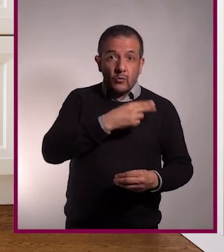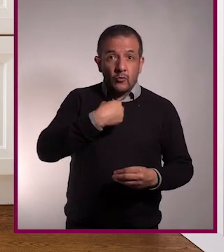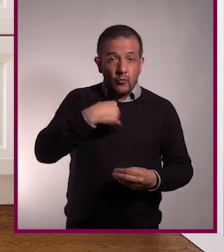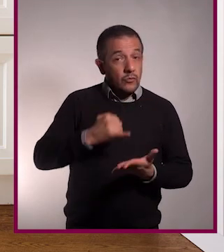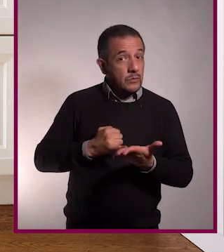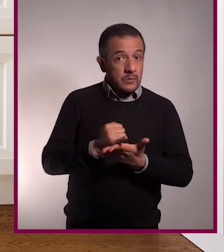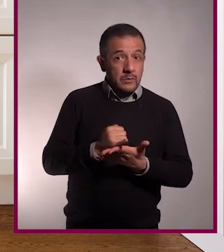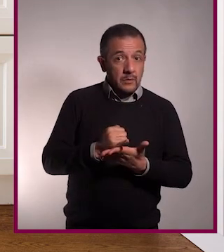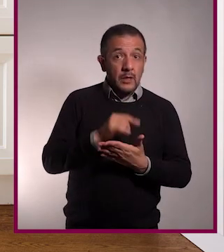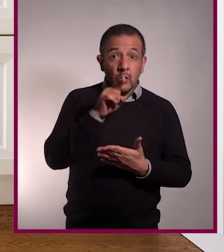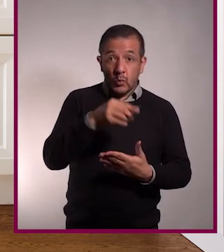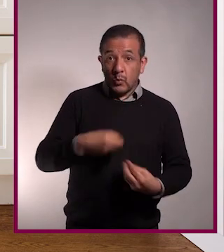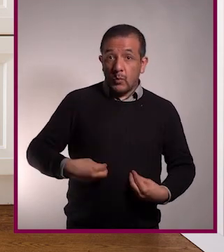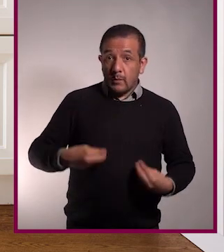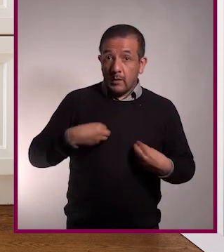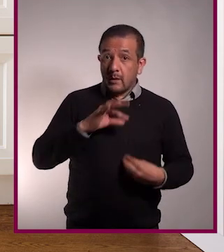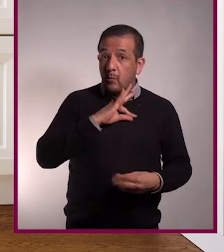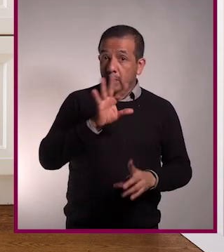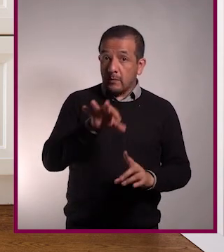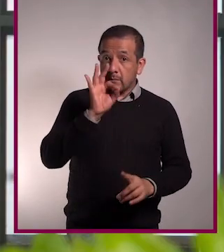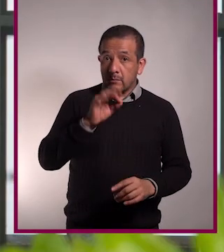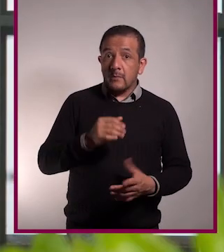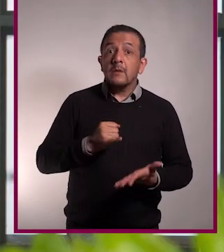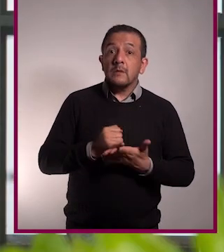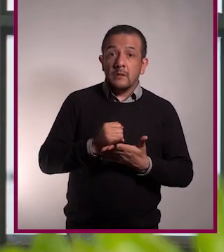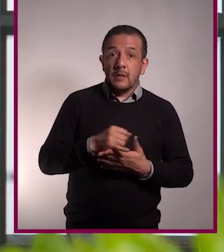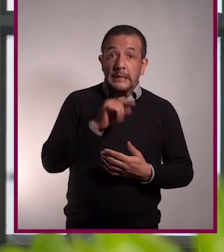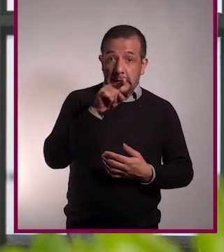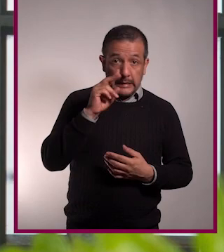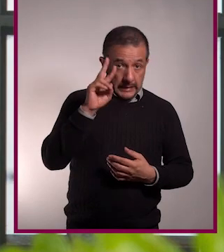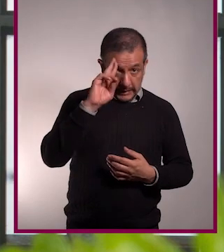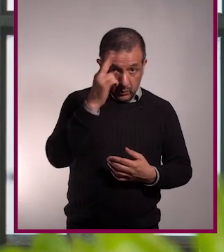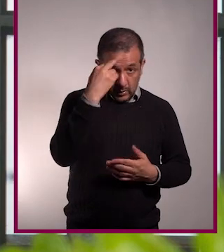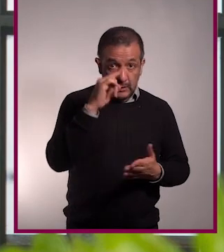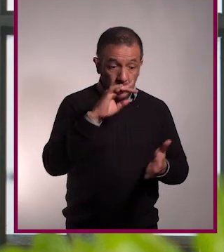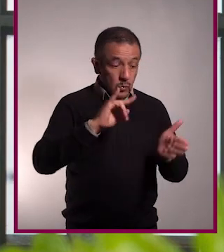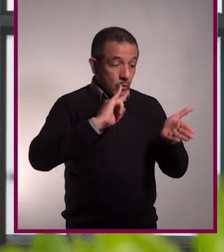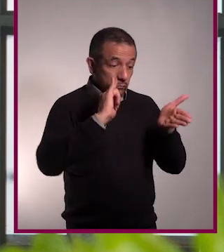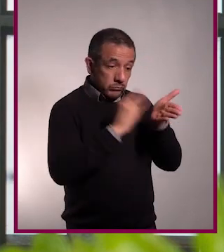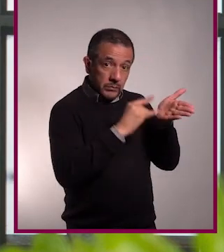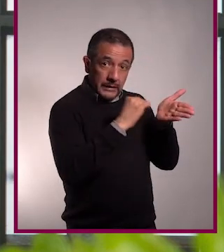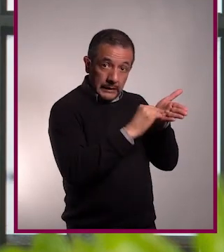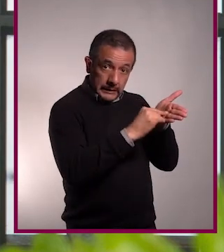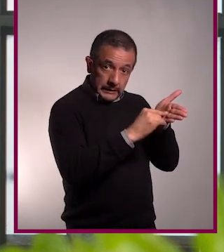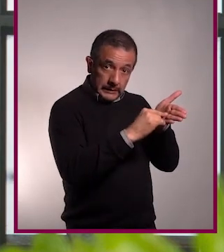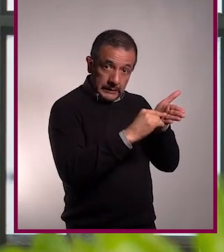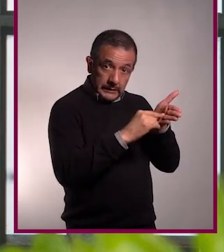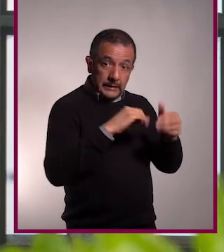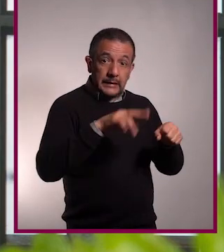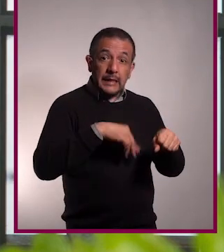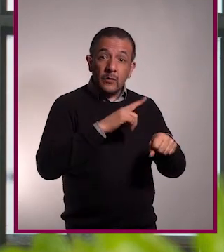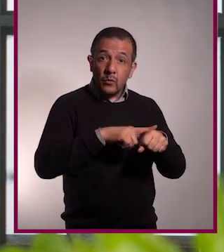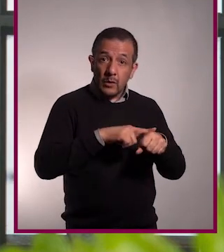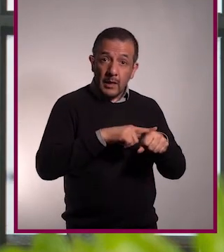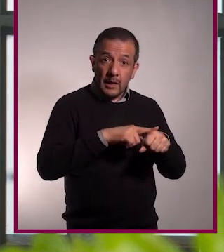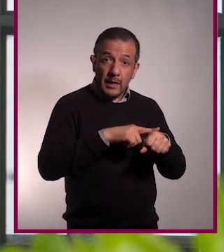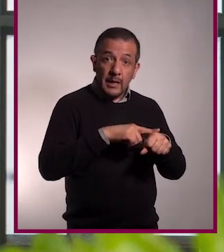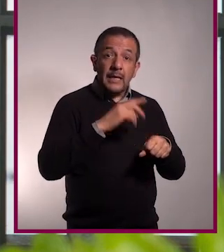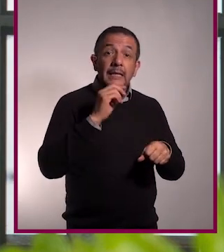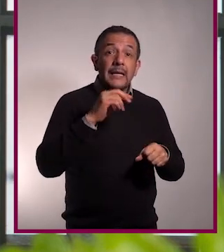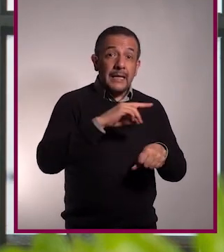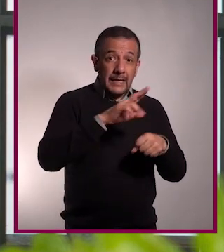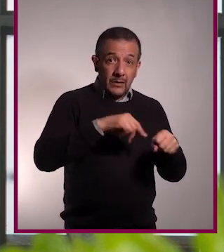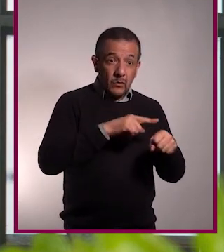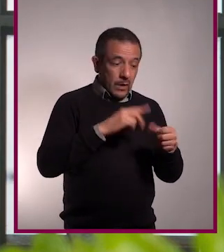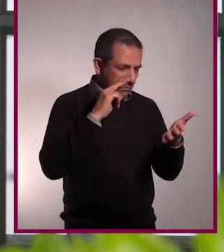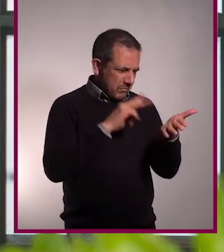de las mejores decisiones que puedes tomar en tu vida. Recuerda, si una etiqueta te tiene que decir que un alimento es natural, entonces no es natural.